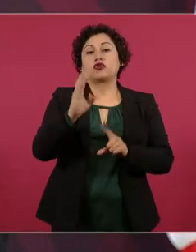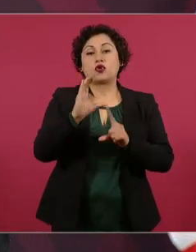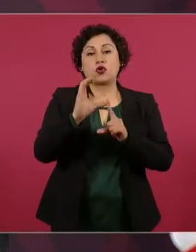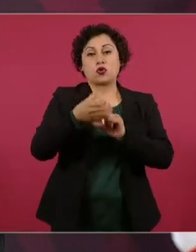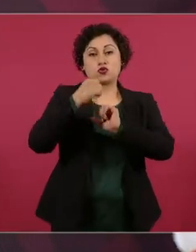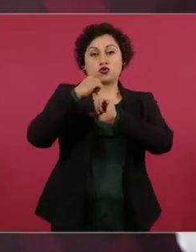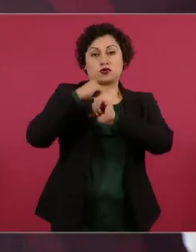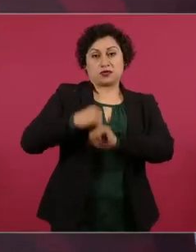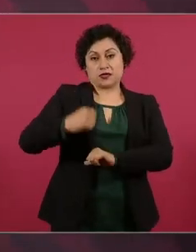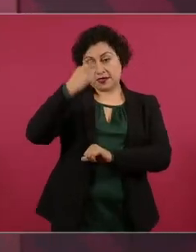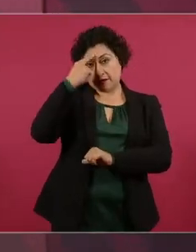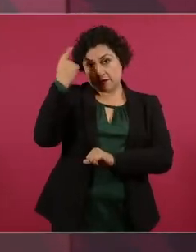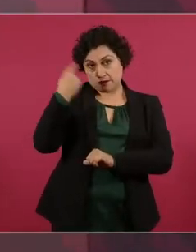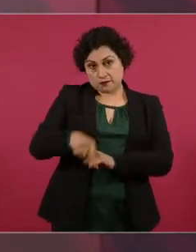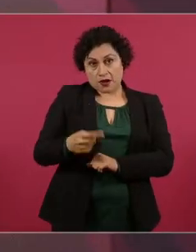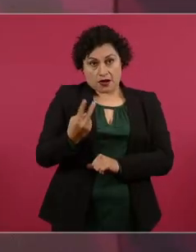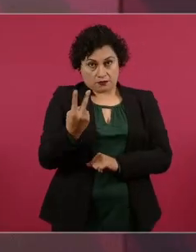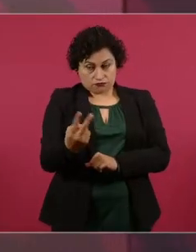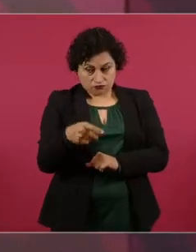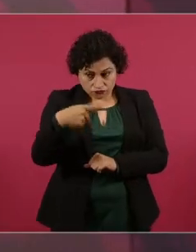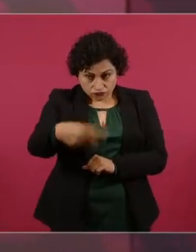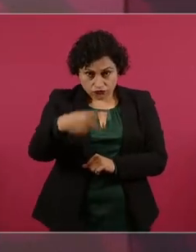uno para el PRI,